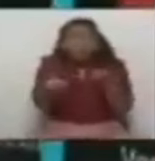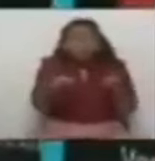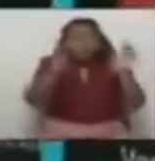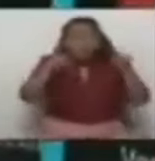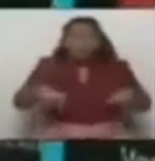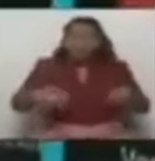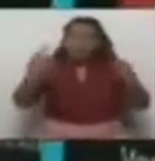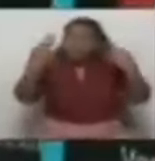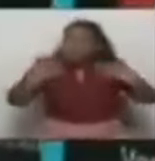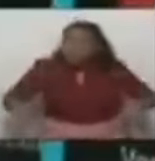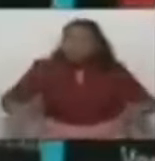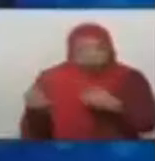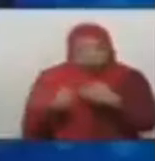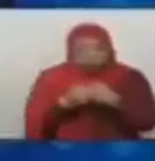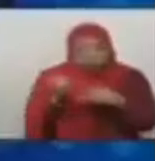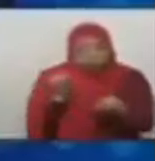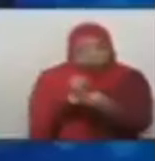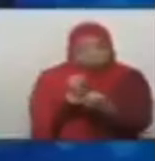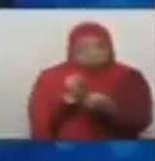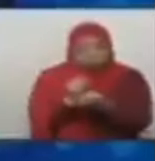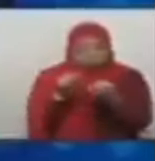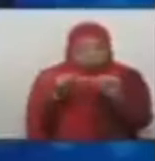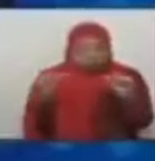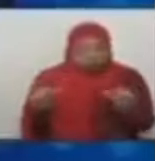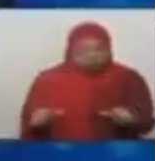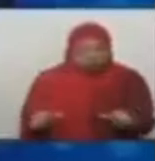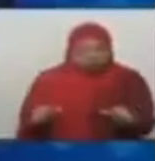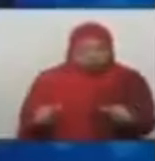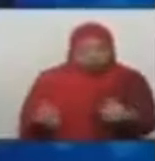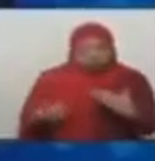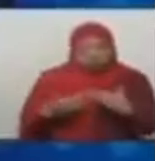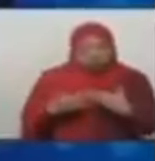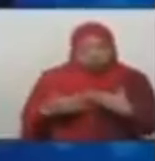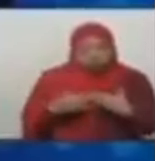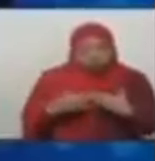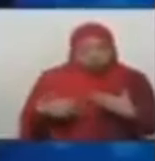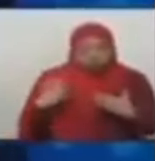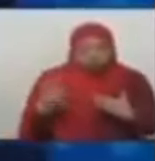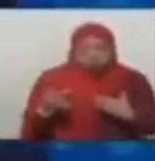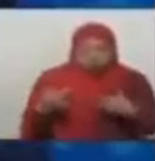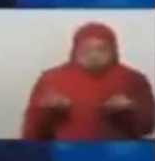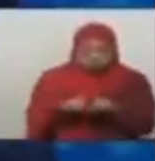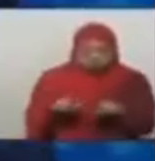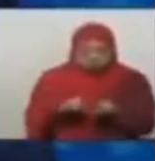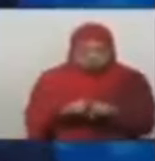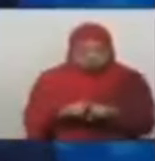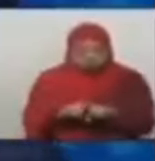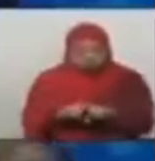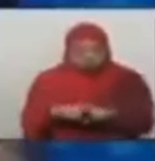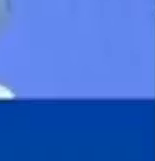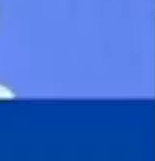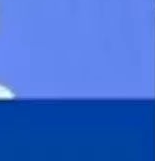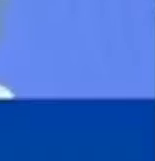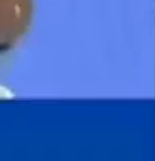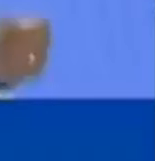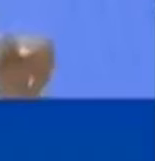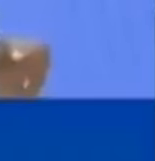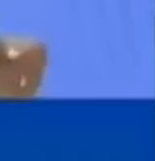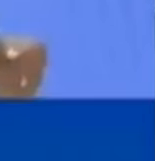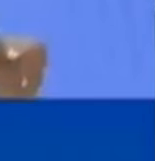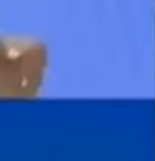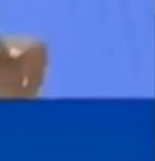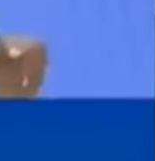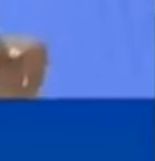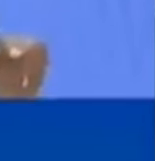y de Nicaragua, que también, digamos, han permanecido a pesar de todas las cosas que han hecho, y intentar que la